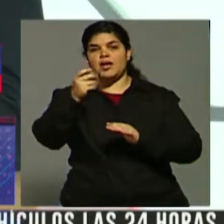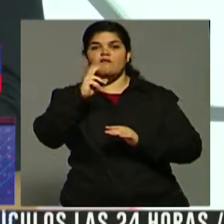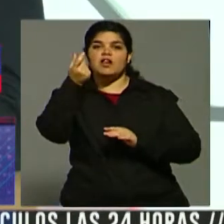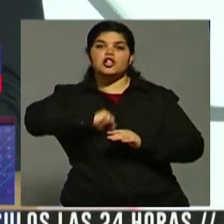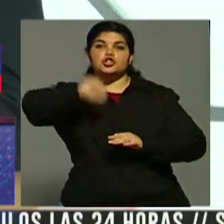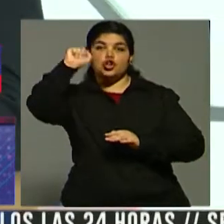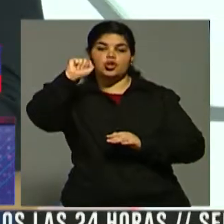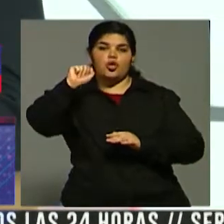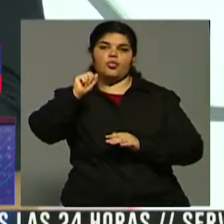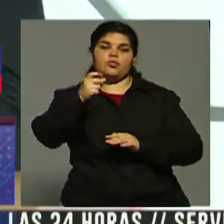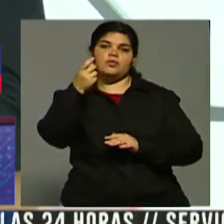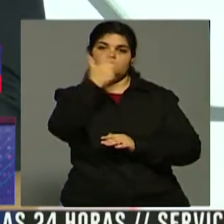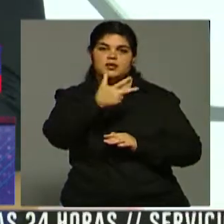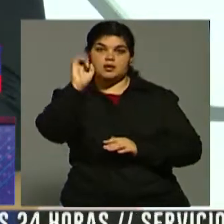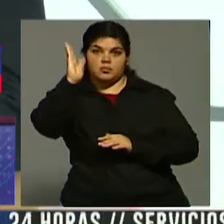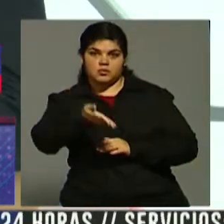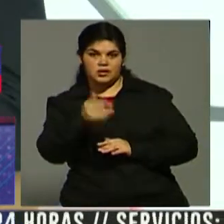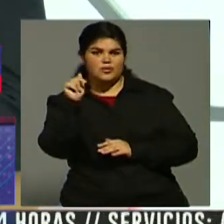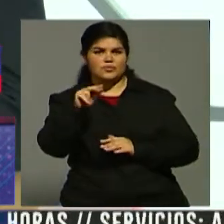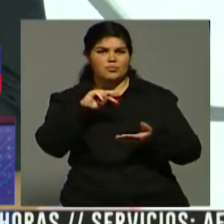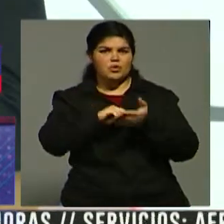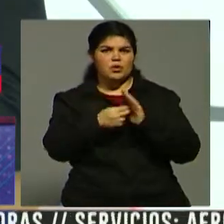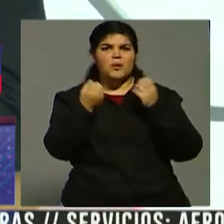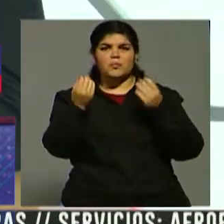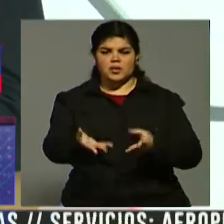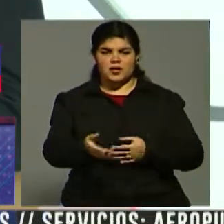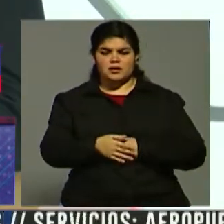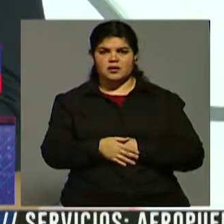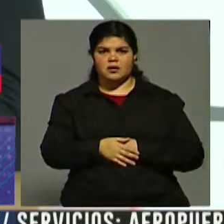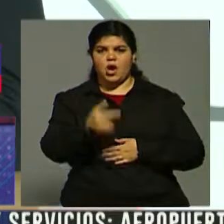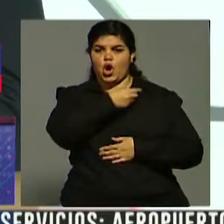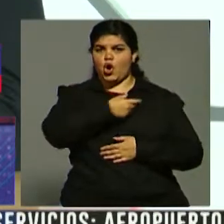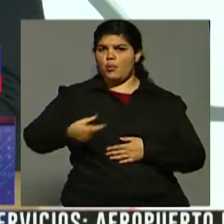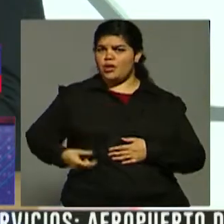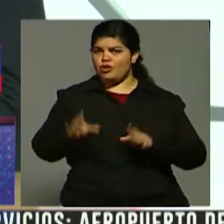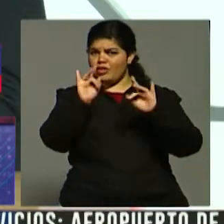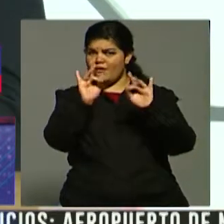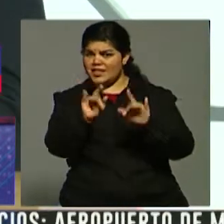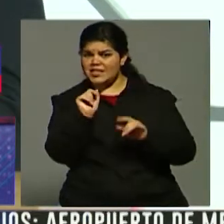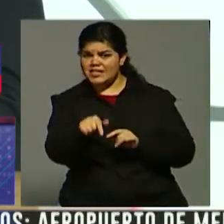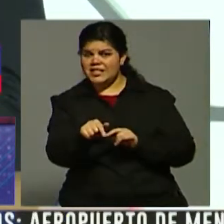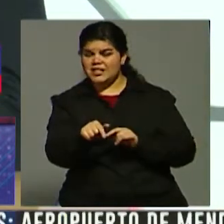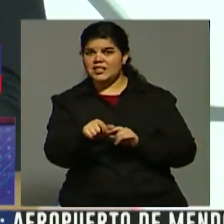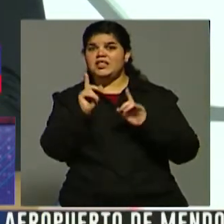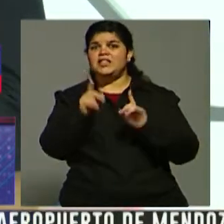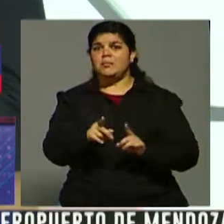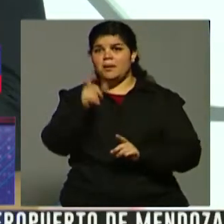cual es un problema, porque si para el gobierno es difícil bajar la inflación, mucho más difícil es bajar la expectativa,